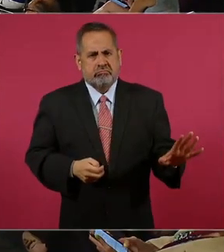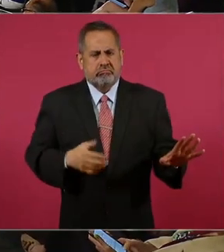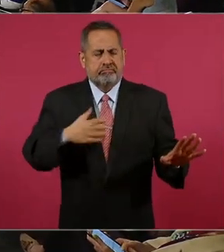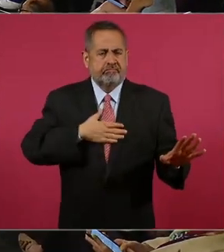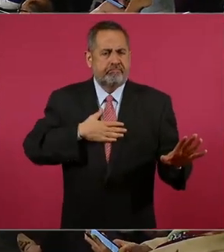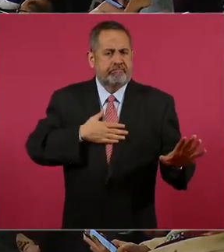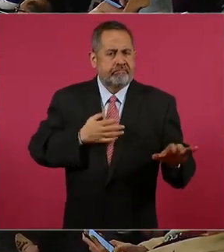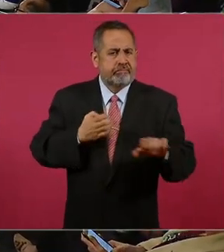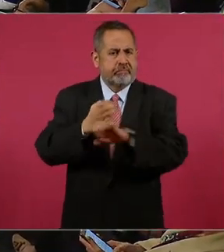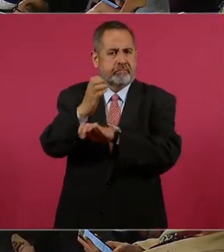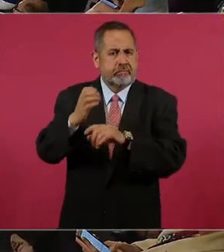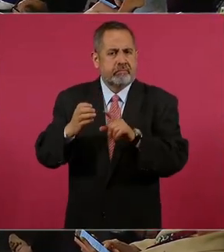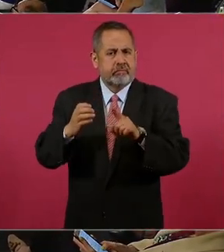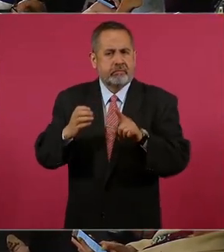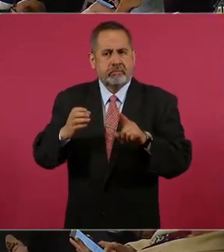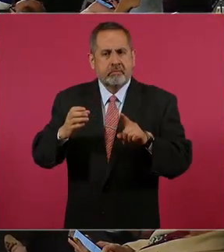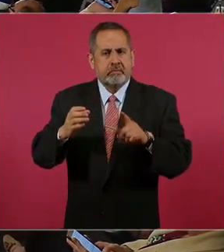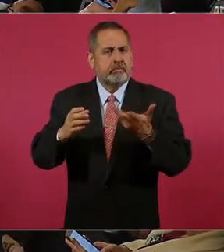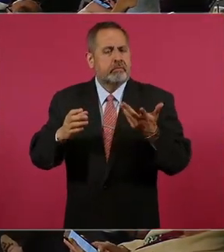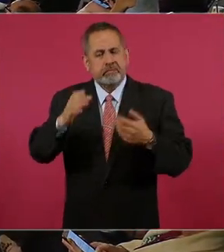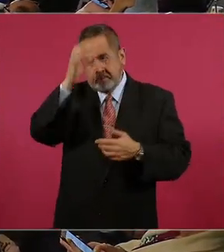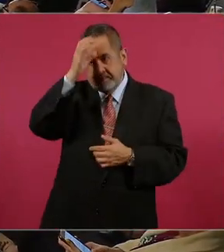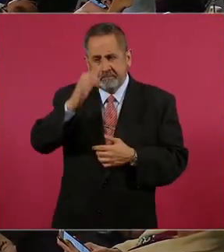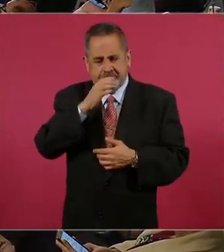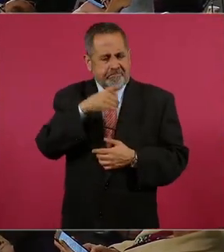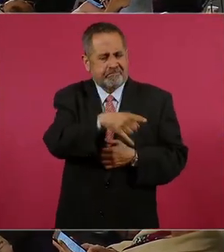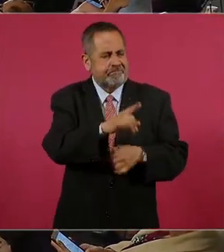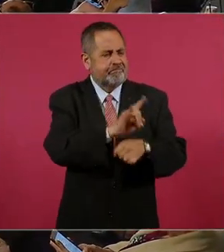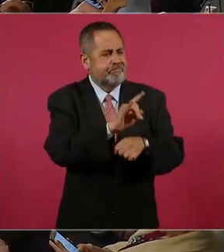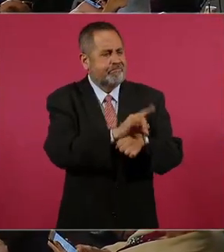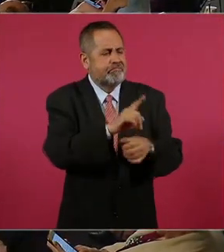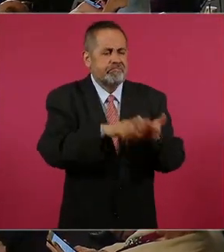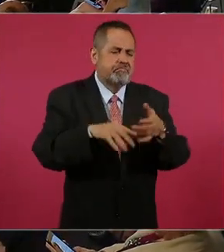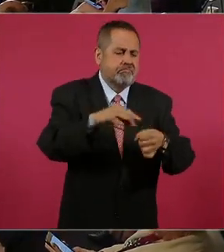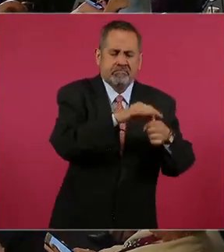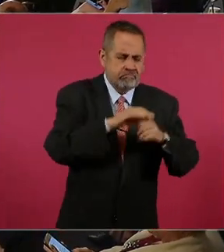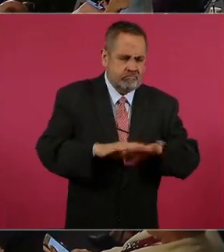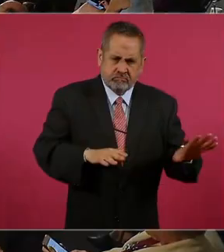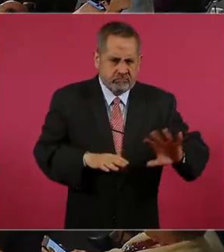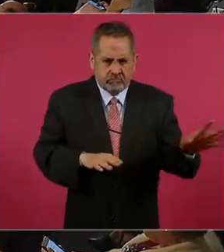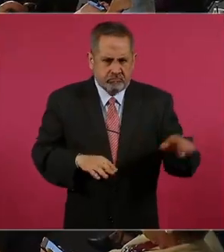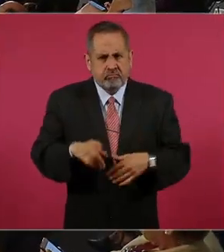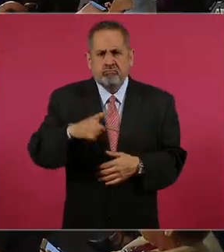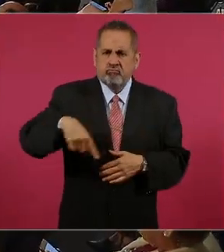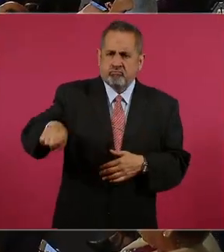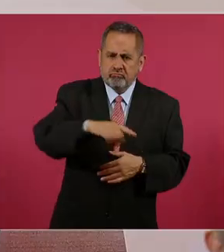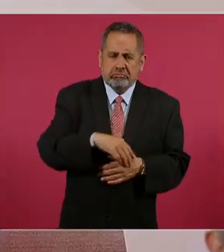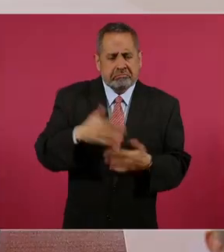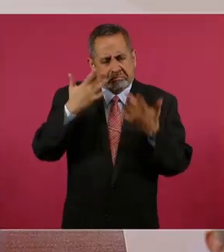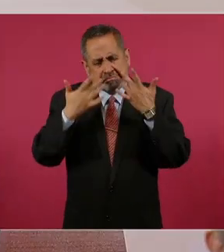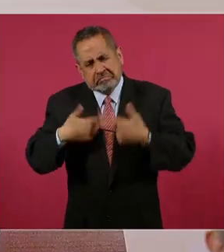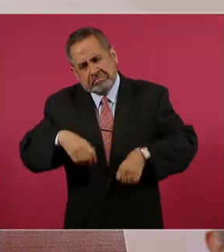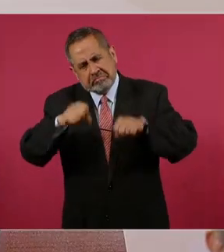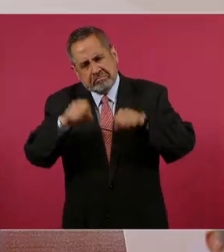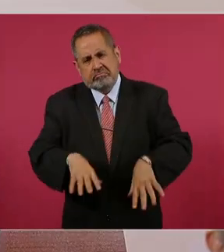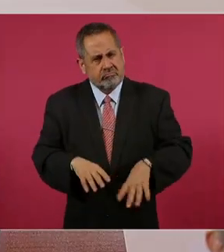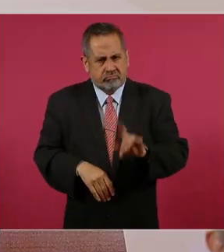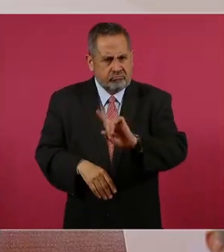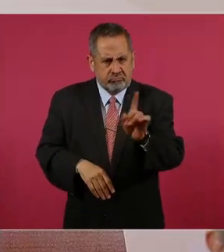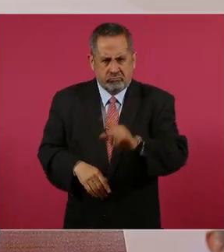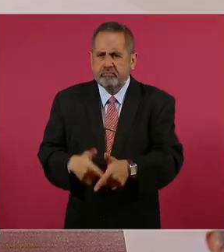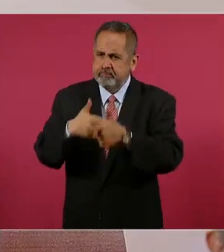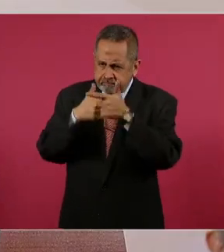Coahuila es un simple mito y llama a los ciudadanos a no claudicar ante la